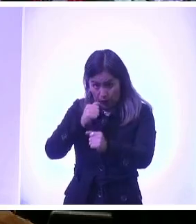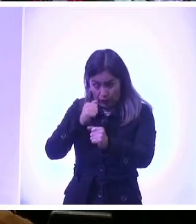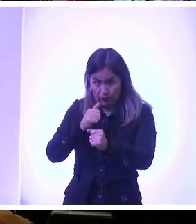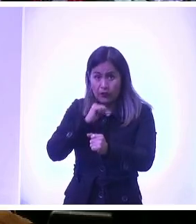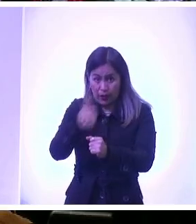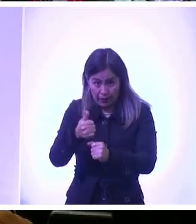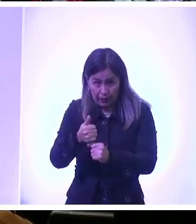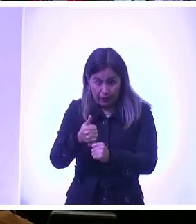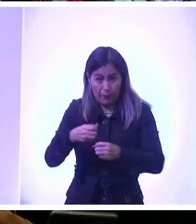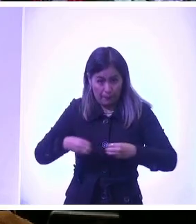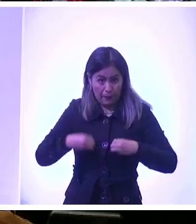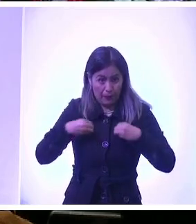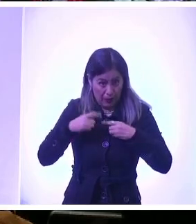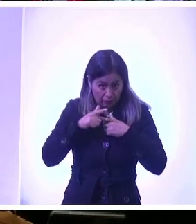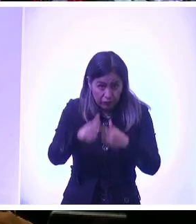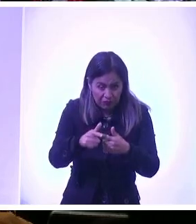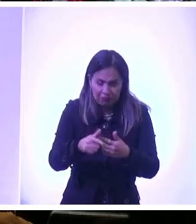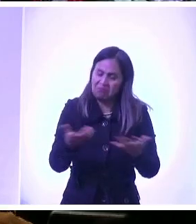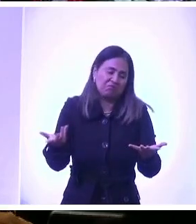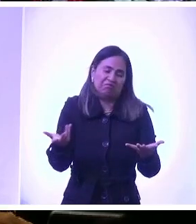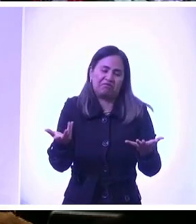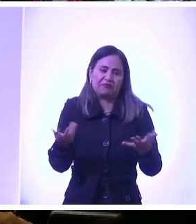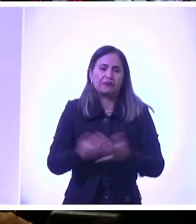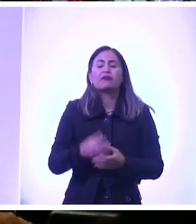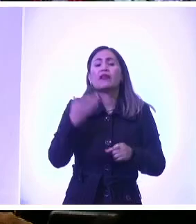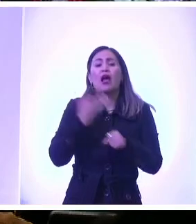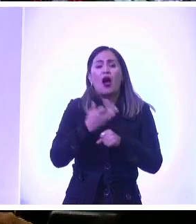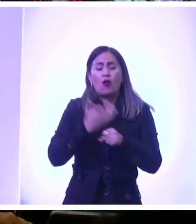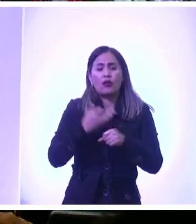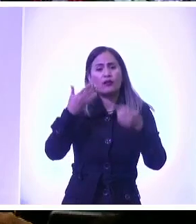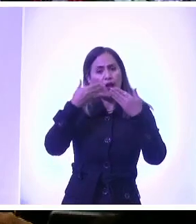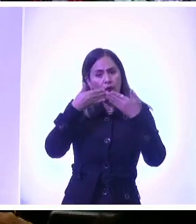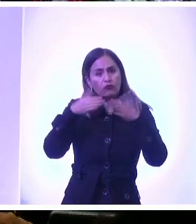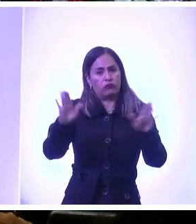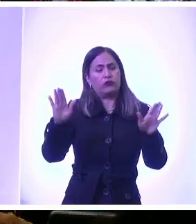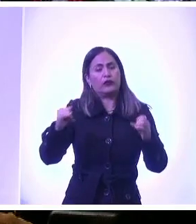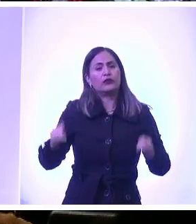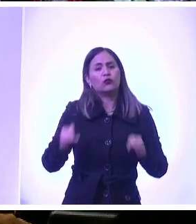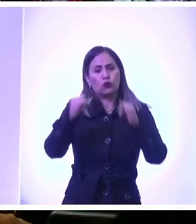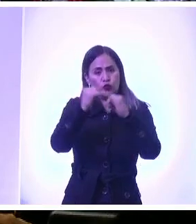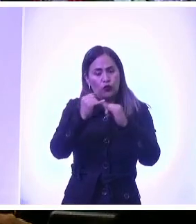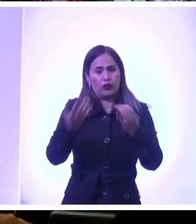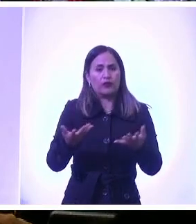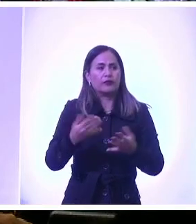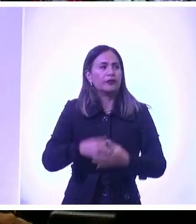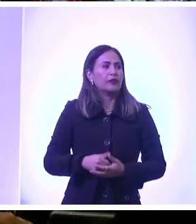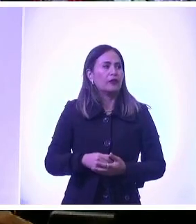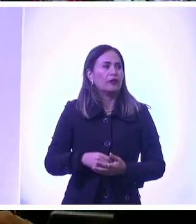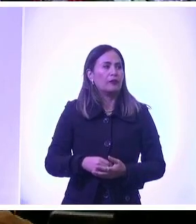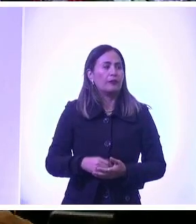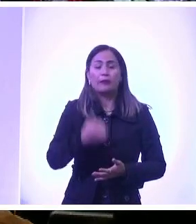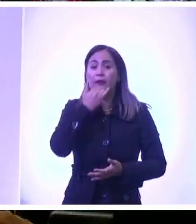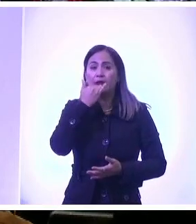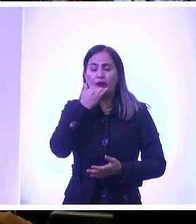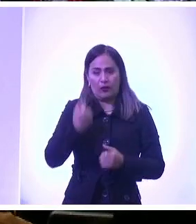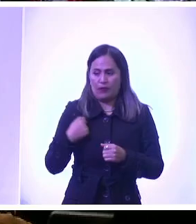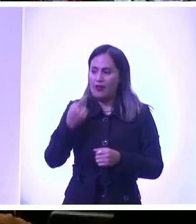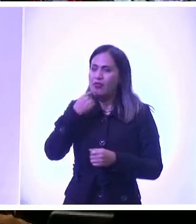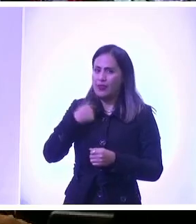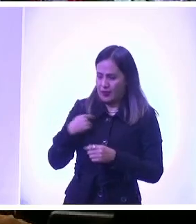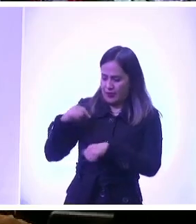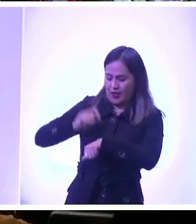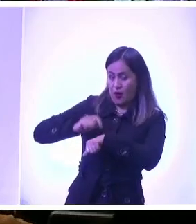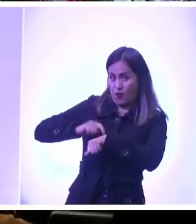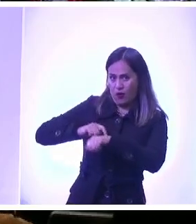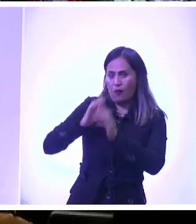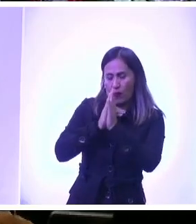establecer el origen de poder ampliar y aperturar las instituciones o v diciendo vamos de tiempo porque si no yo me sigo este